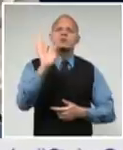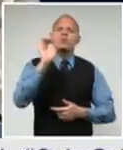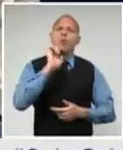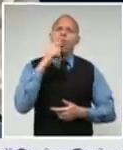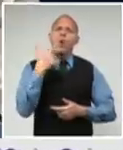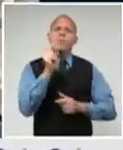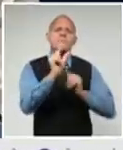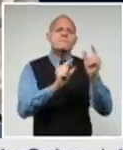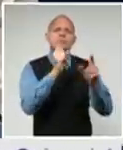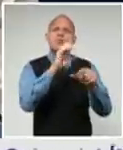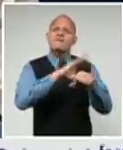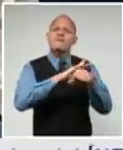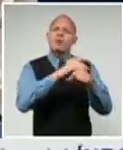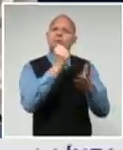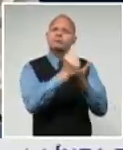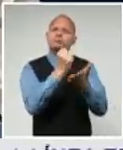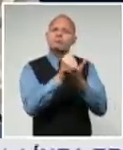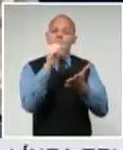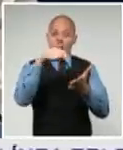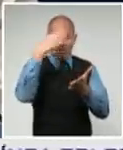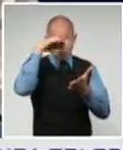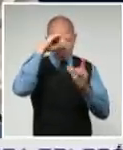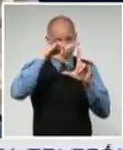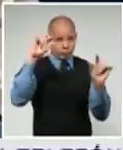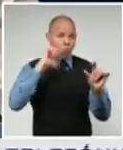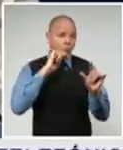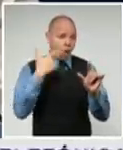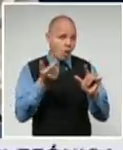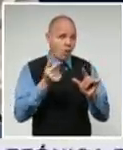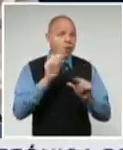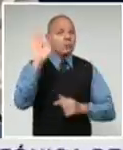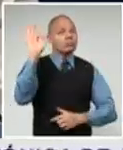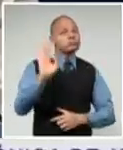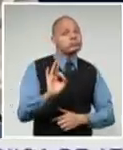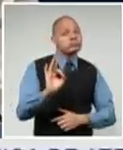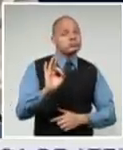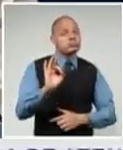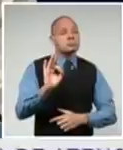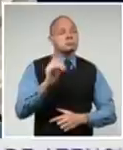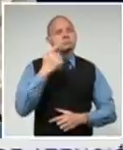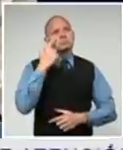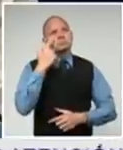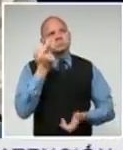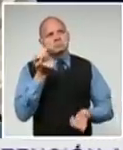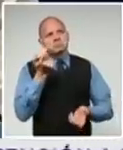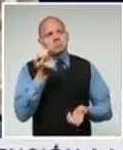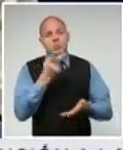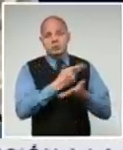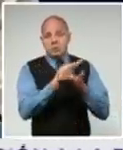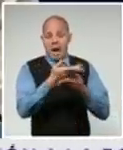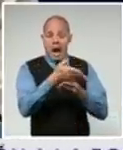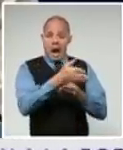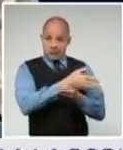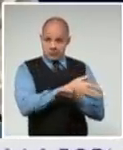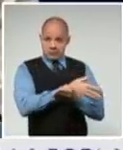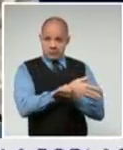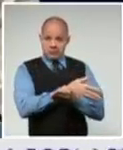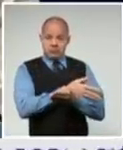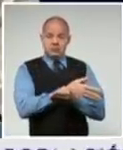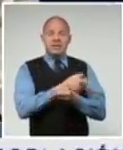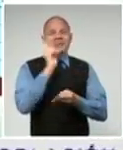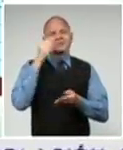de COVID-19 en nuestro país en los últimos 15 días por 100.000